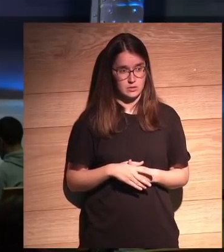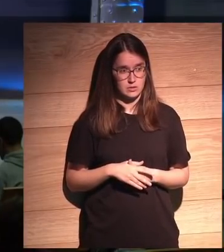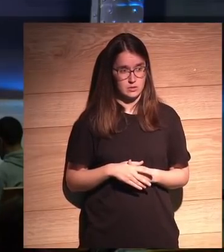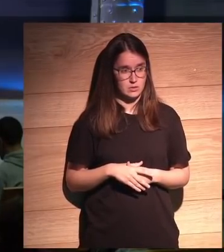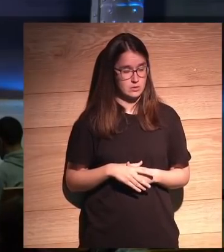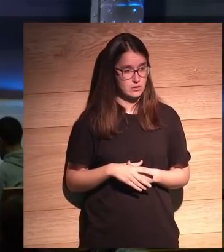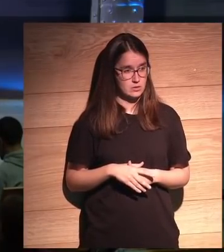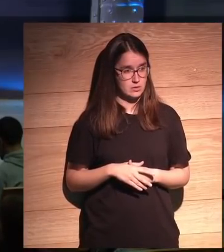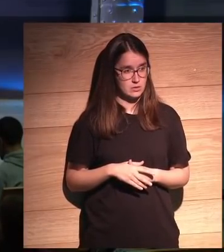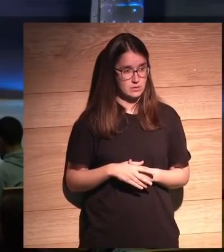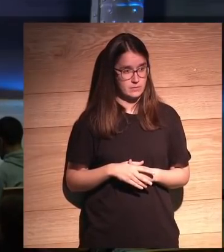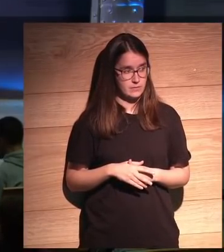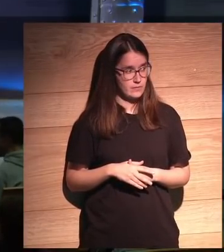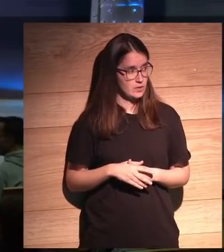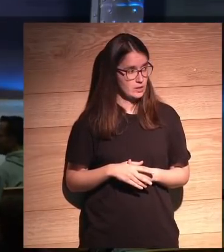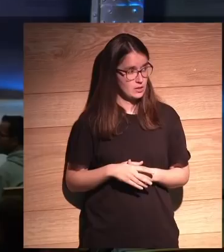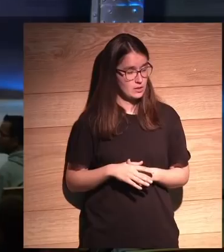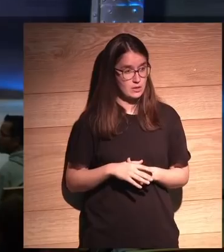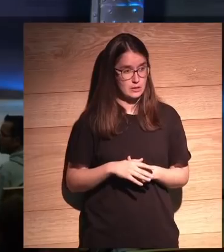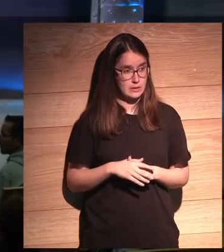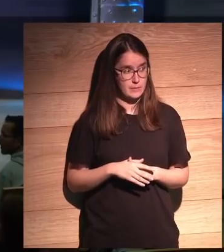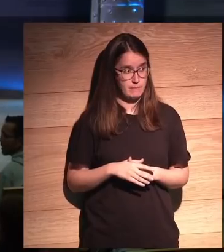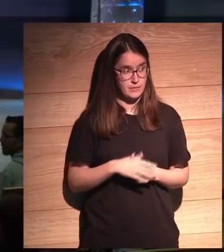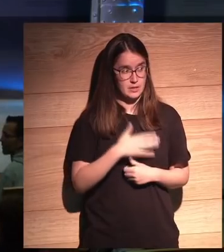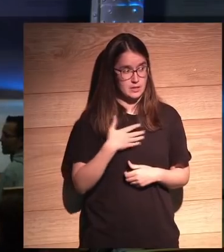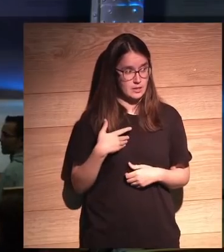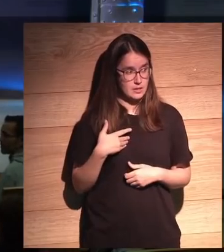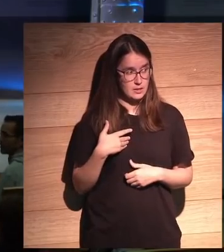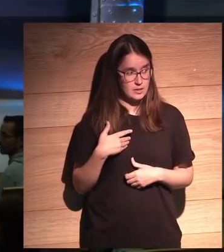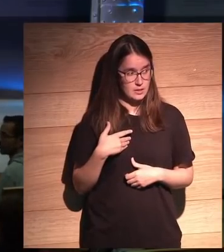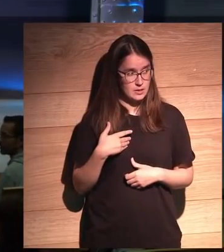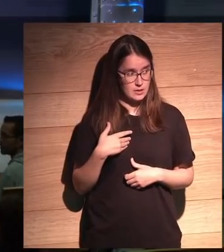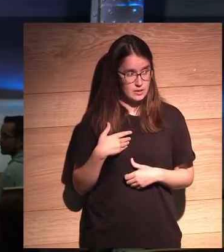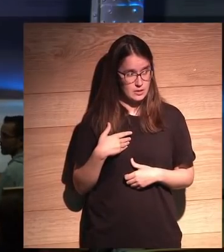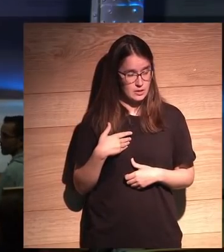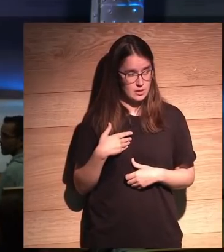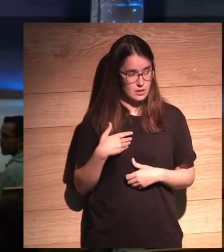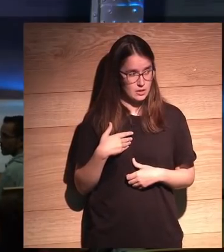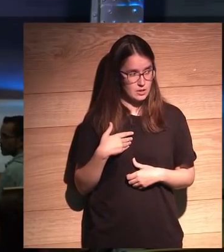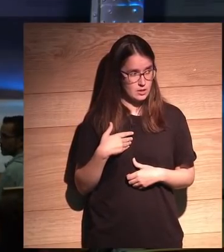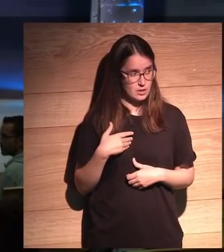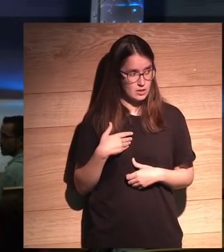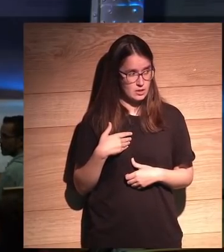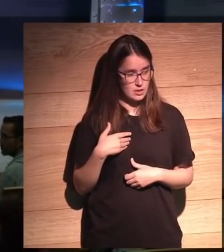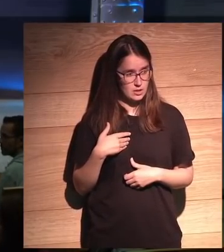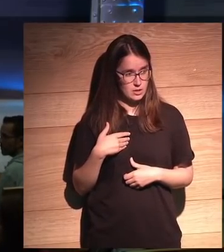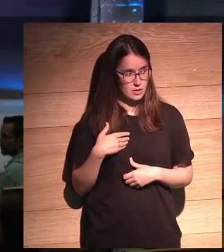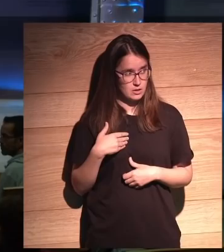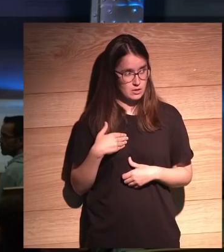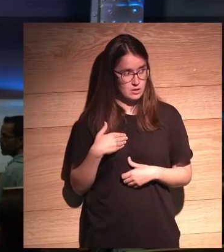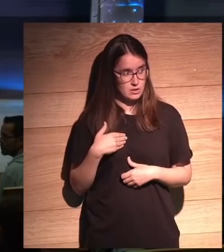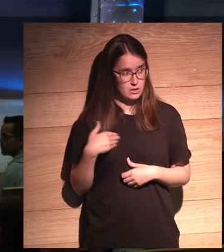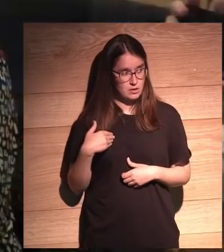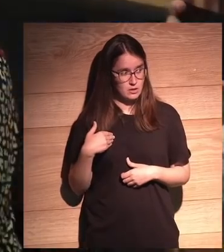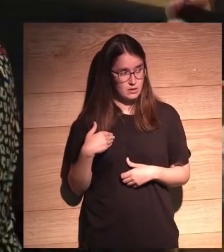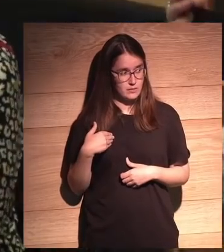Yo bueno, no sé esto si es quería hacer machaque continuo. Quería hacer Al hilo de todo lo que estamos, primero darte las gracias,